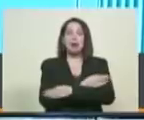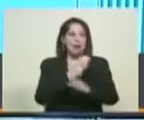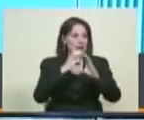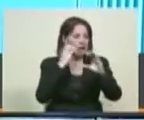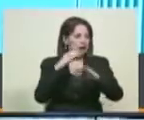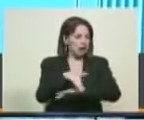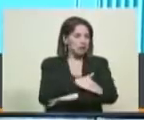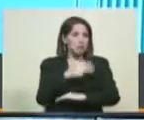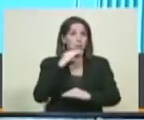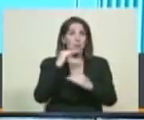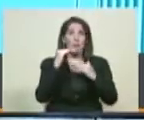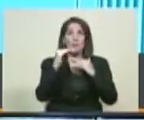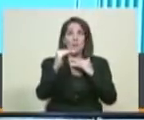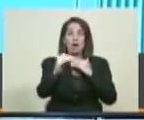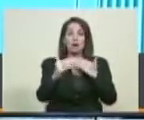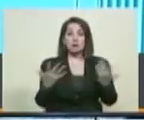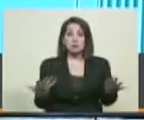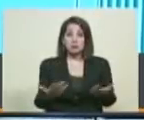miento?